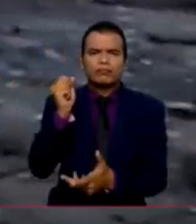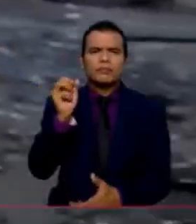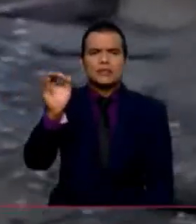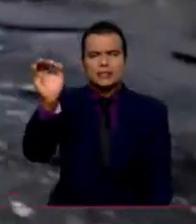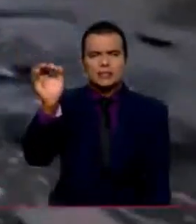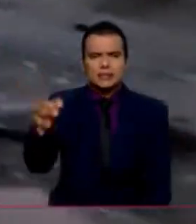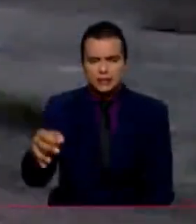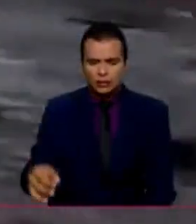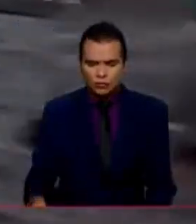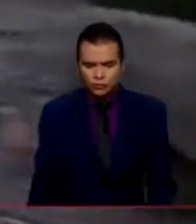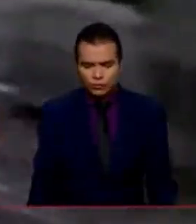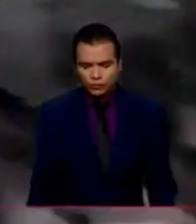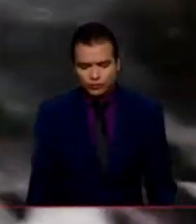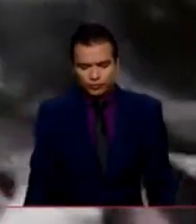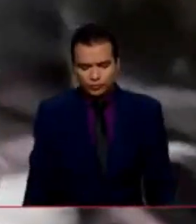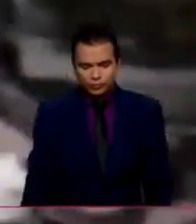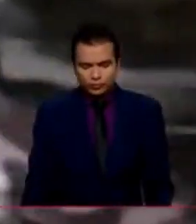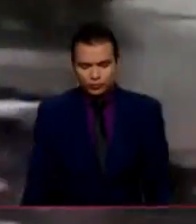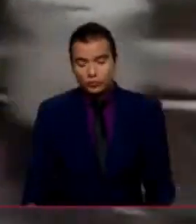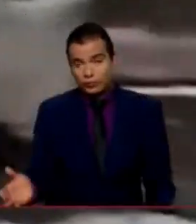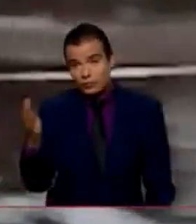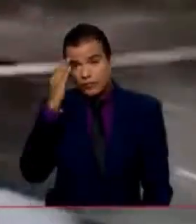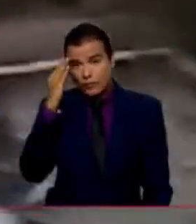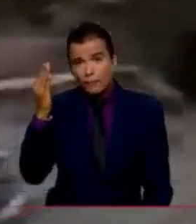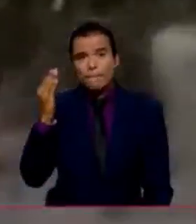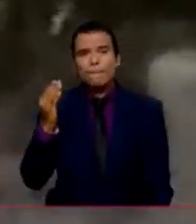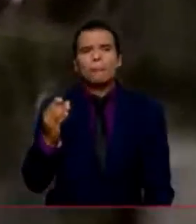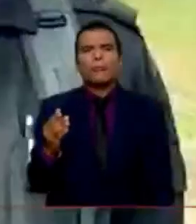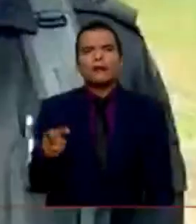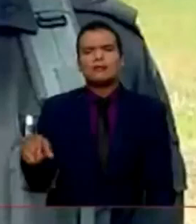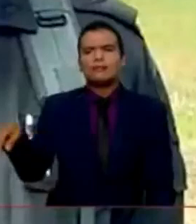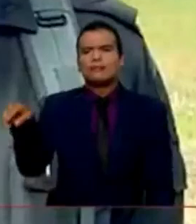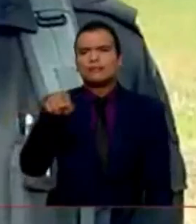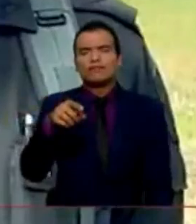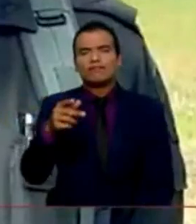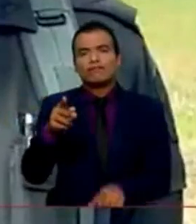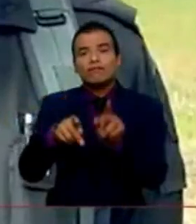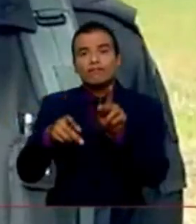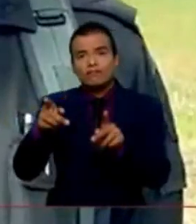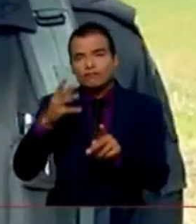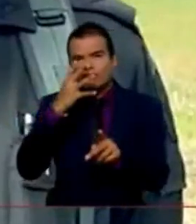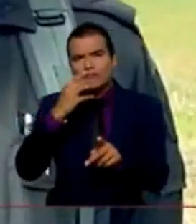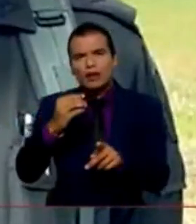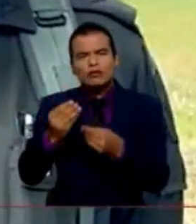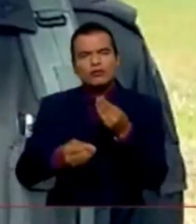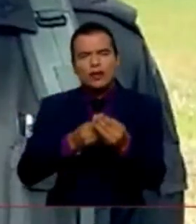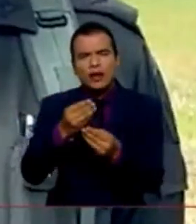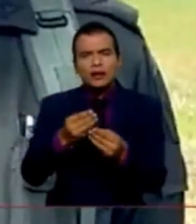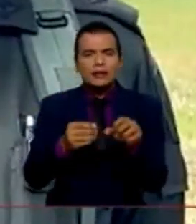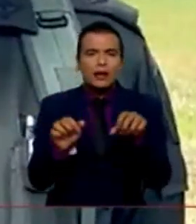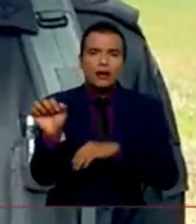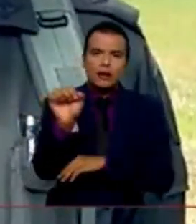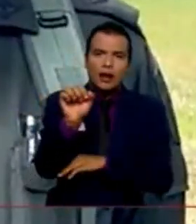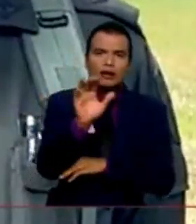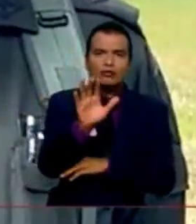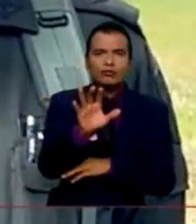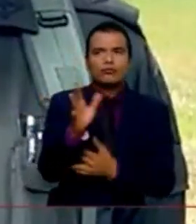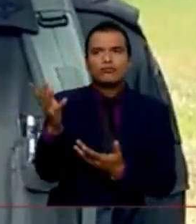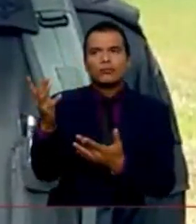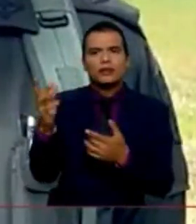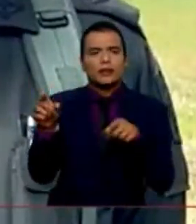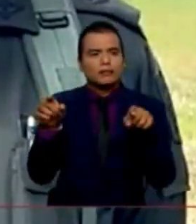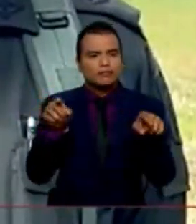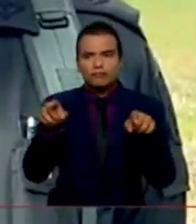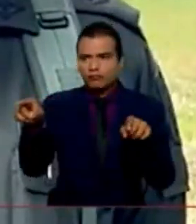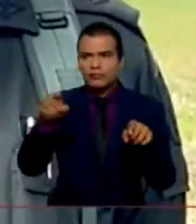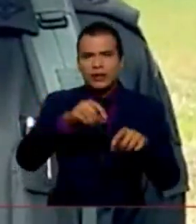los autores materiales, que a través de la adecuación de vehículos con artefactos explosivos accionados en contra de las